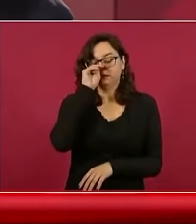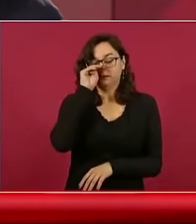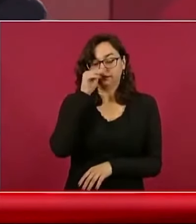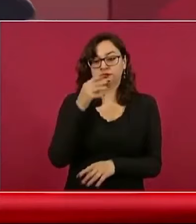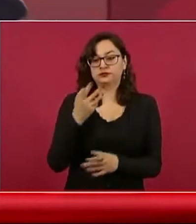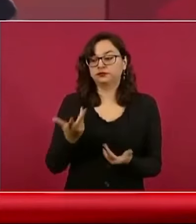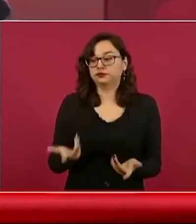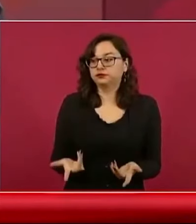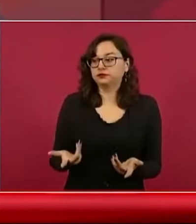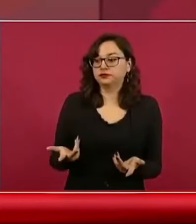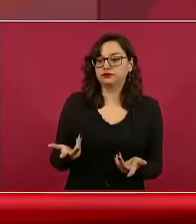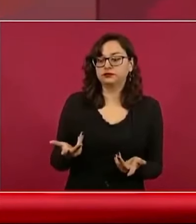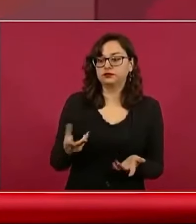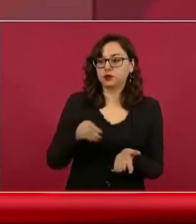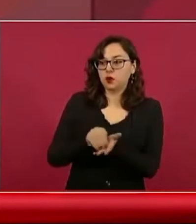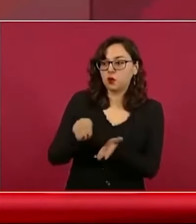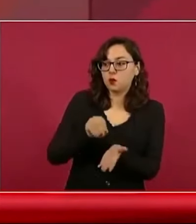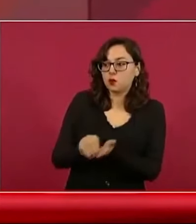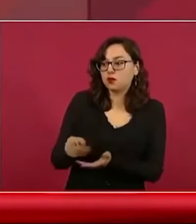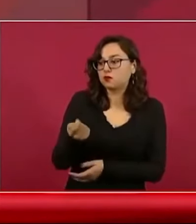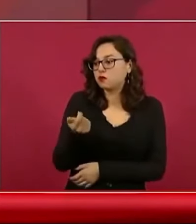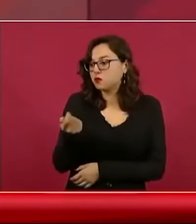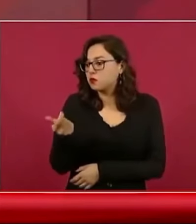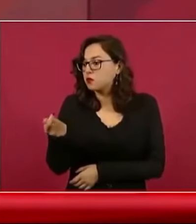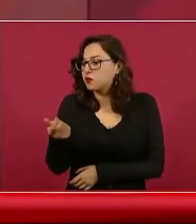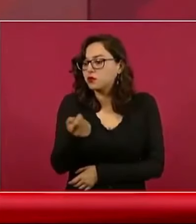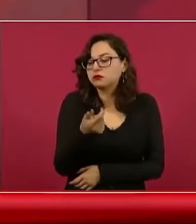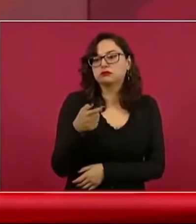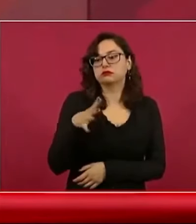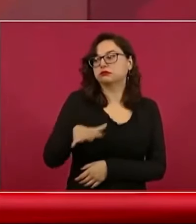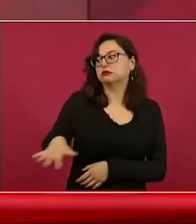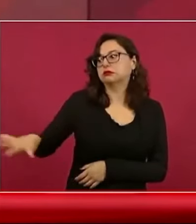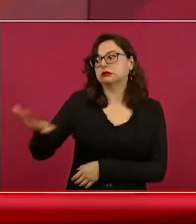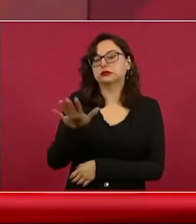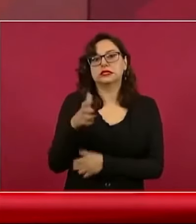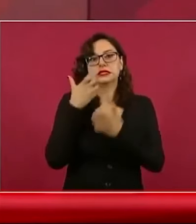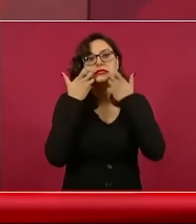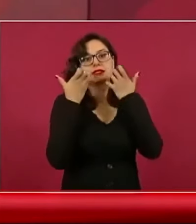producción de cerdos suficiente para la demanda